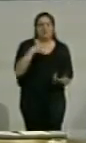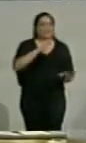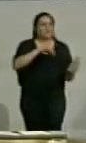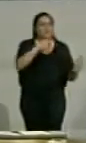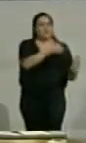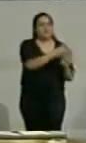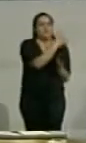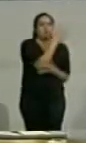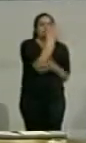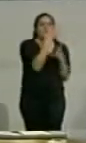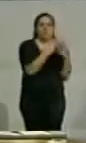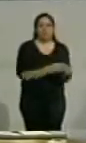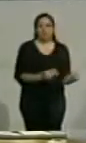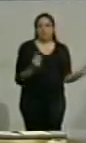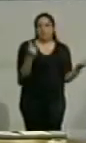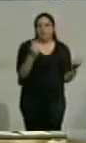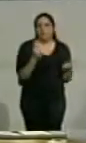desforestación